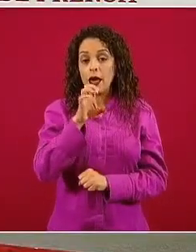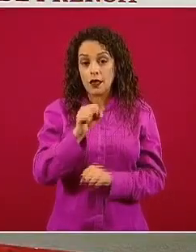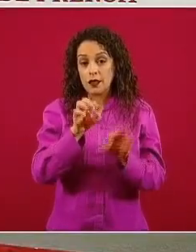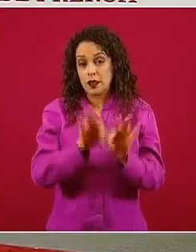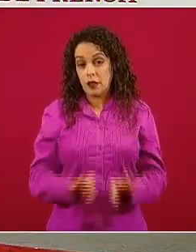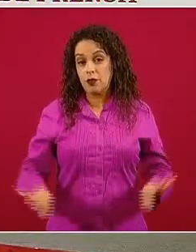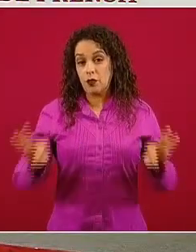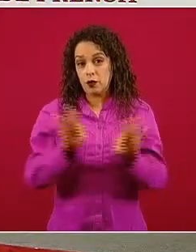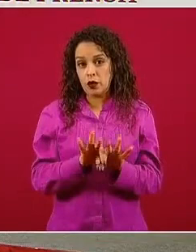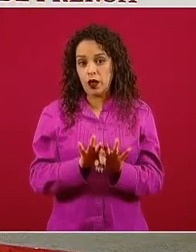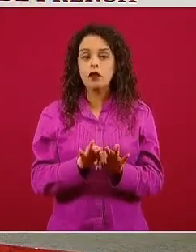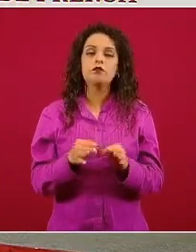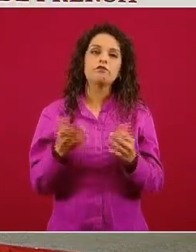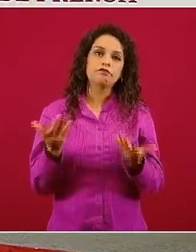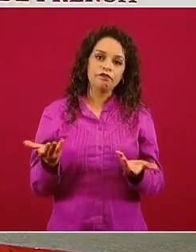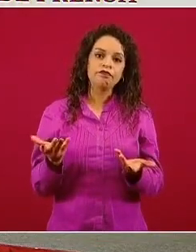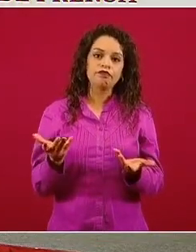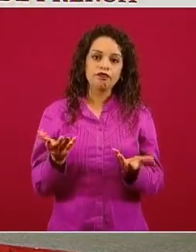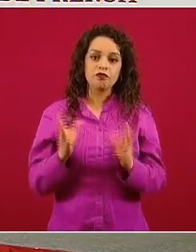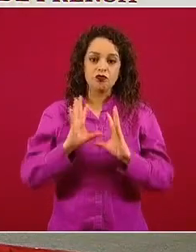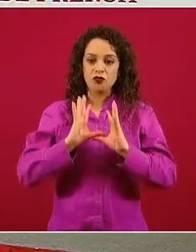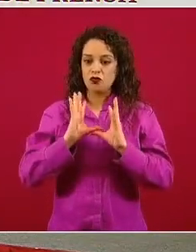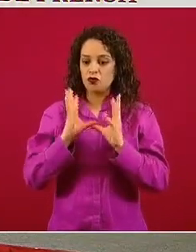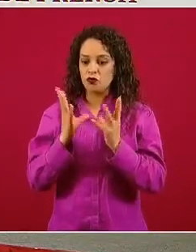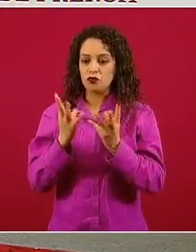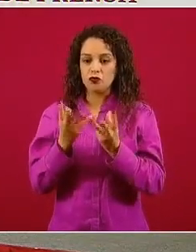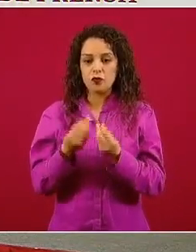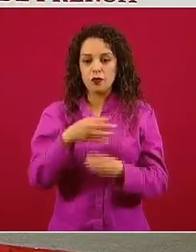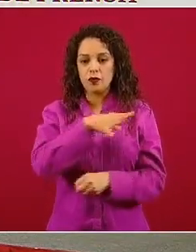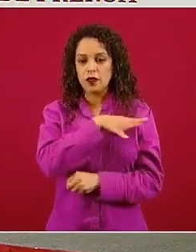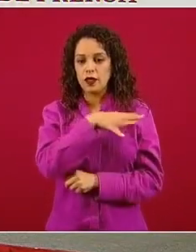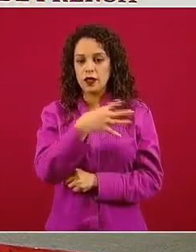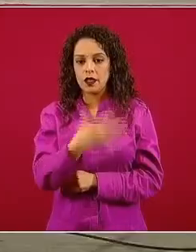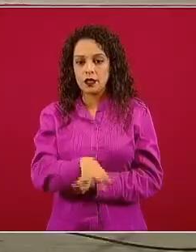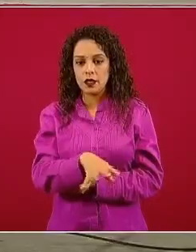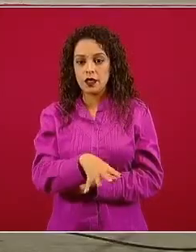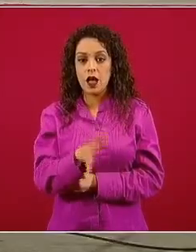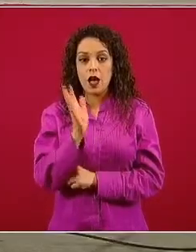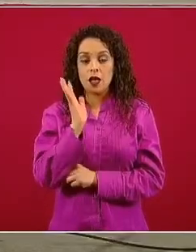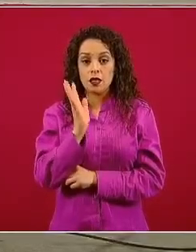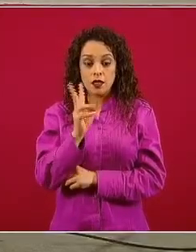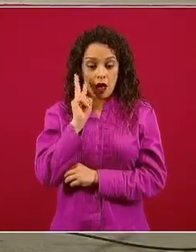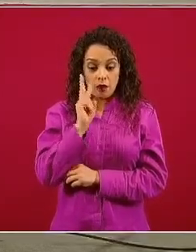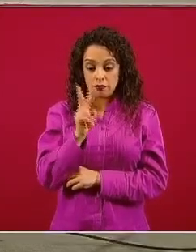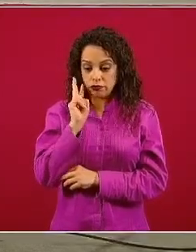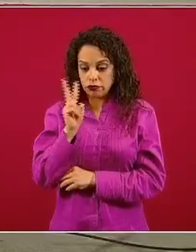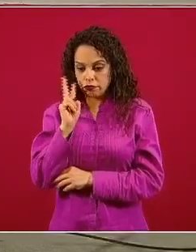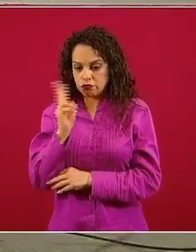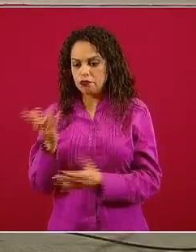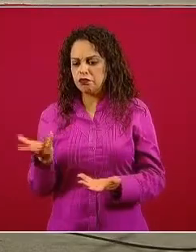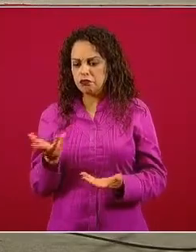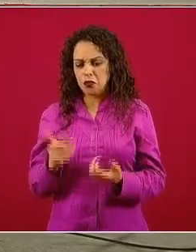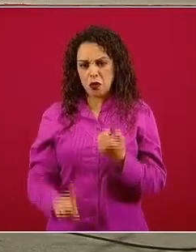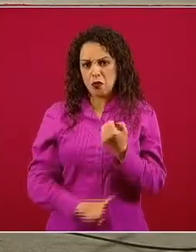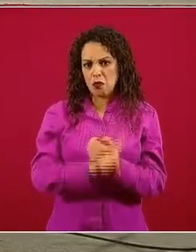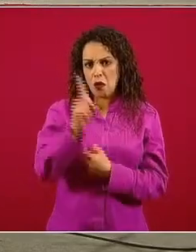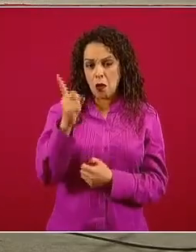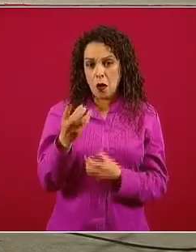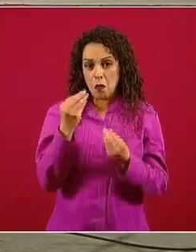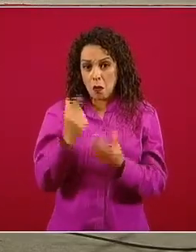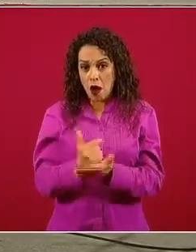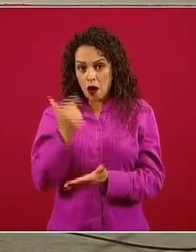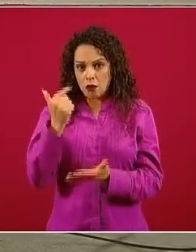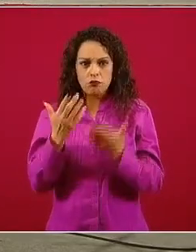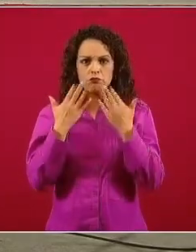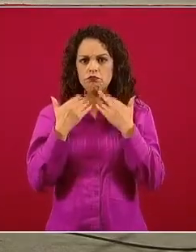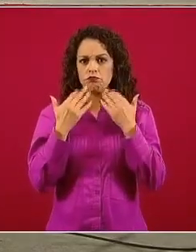importante, pues de manera general no ha develado grandes problemas con las vacunas que se han estado